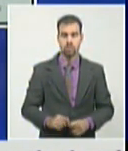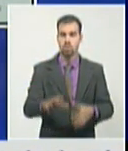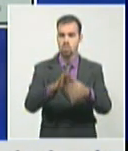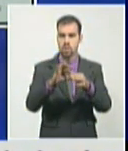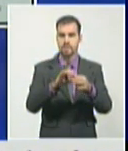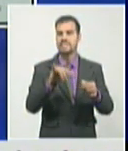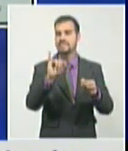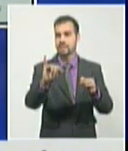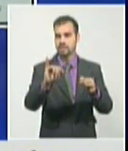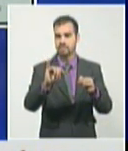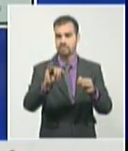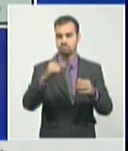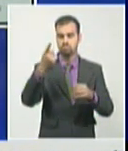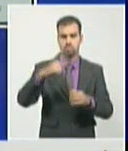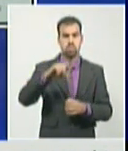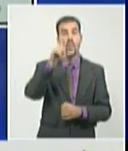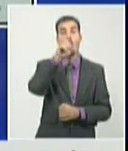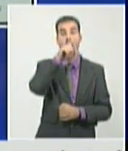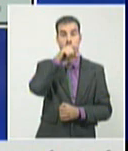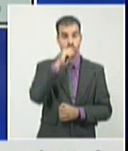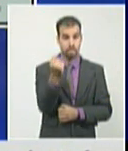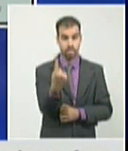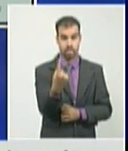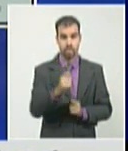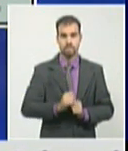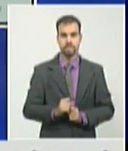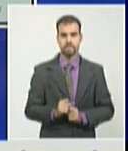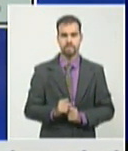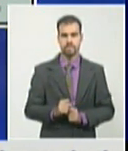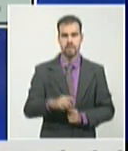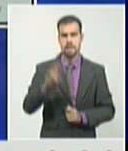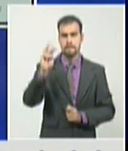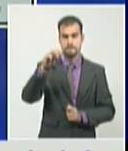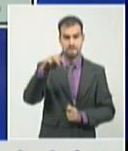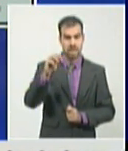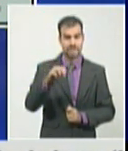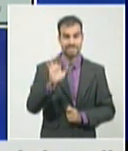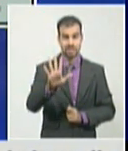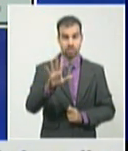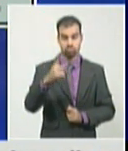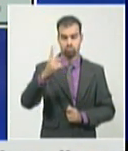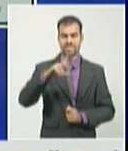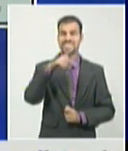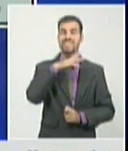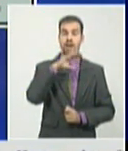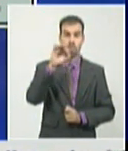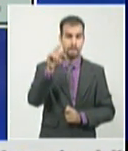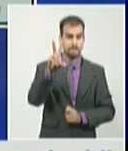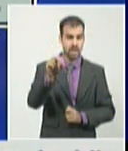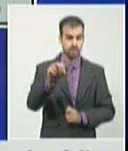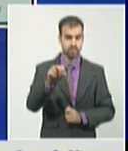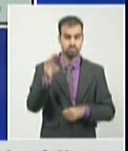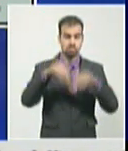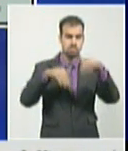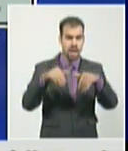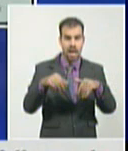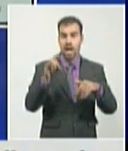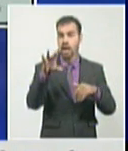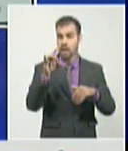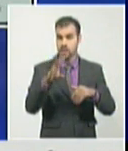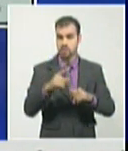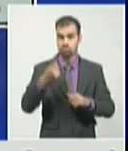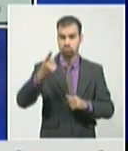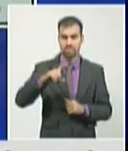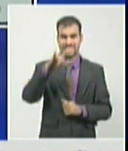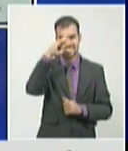el corte reúno marianao 5 se re 20 playa 15 la lista 16